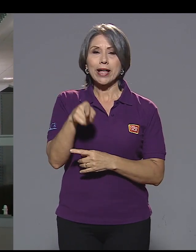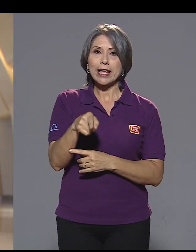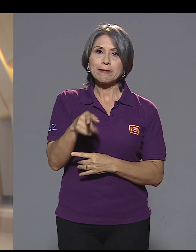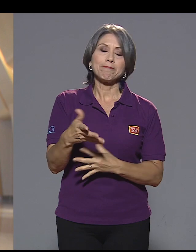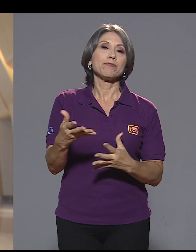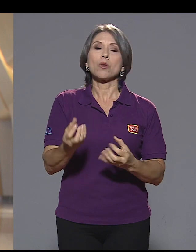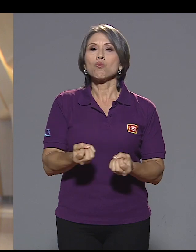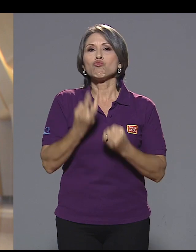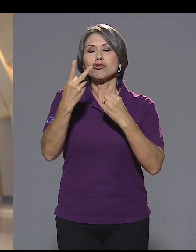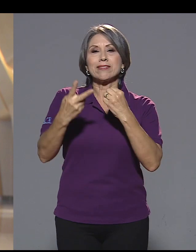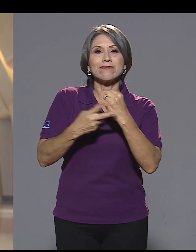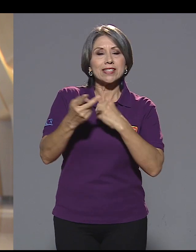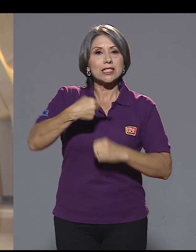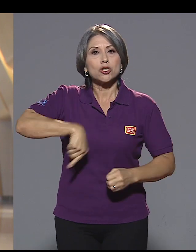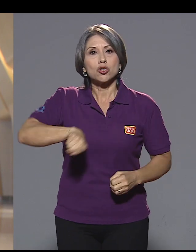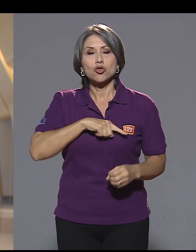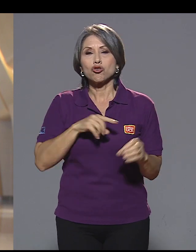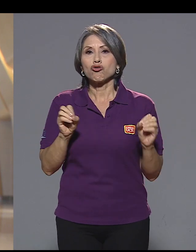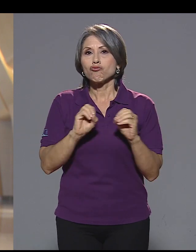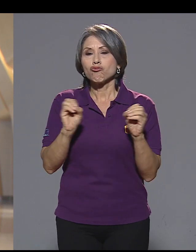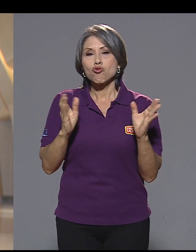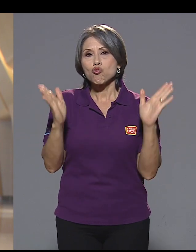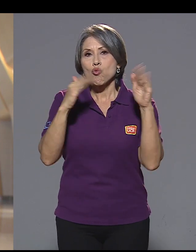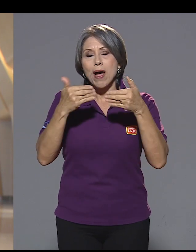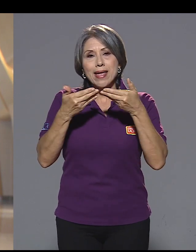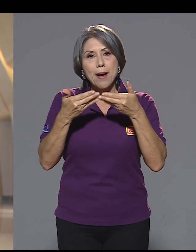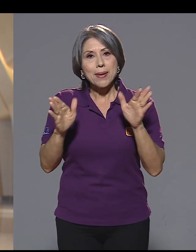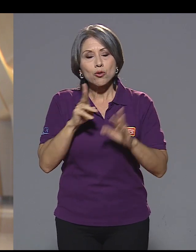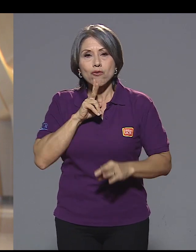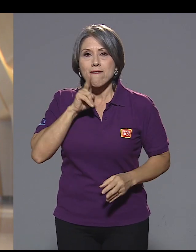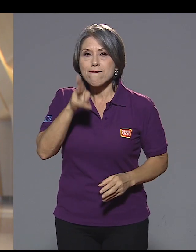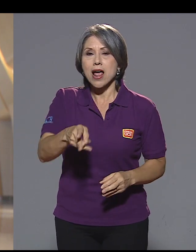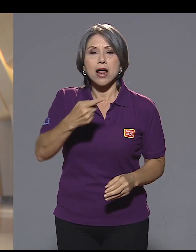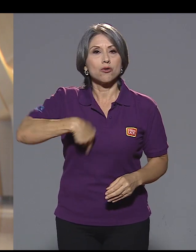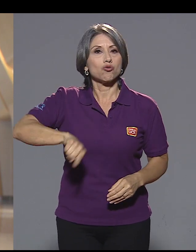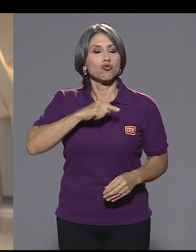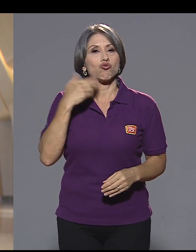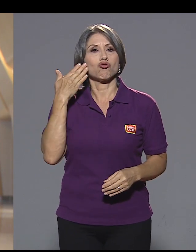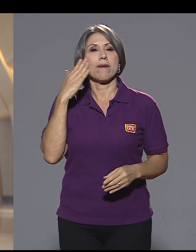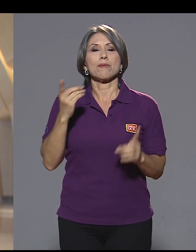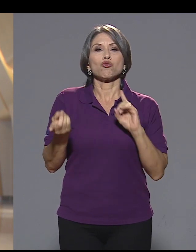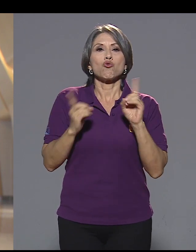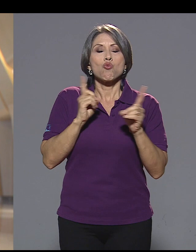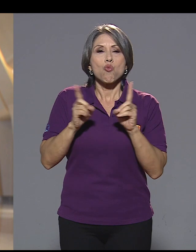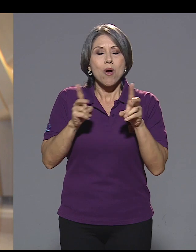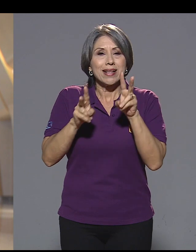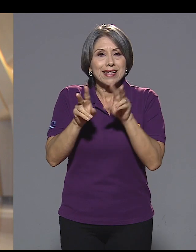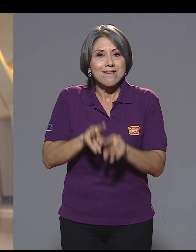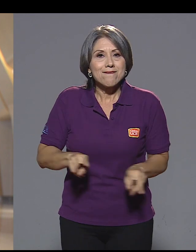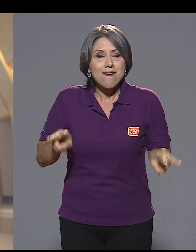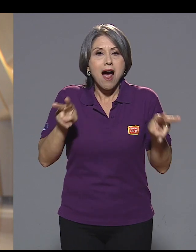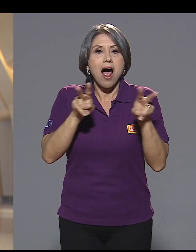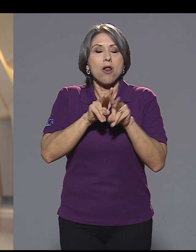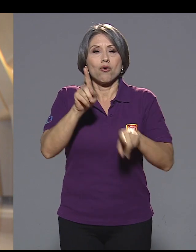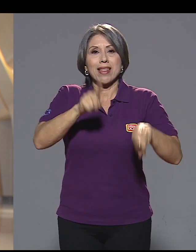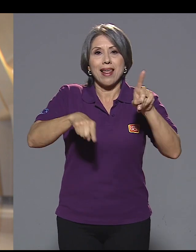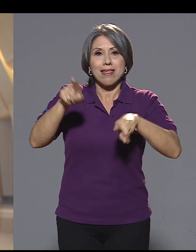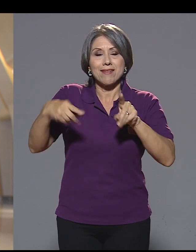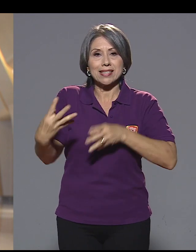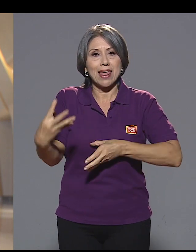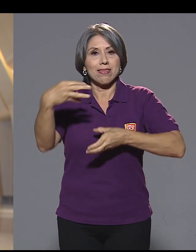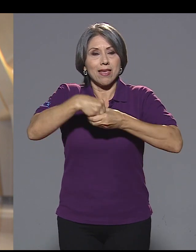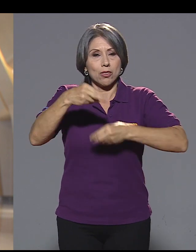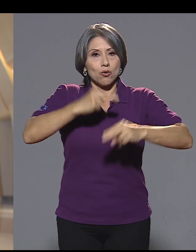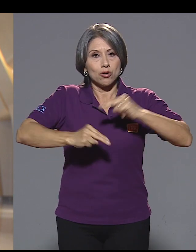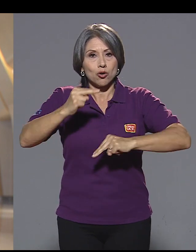de que muchas veces no tenemos una apertura real, desconocemos el valor que tiene la diversidad dentro de los negocios, no